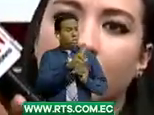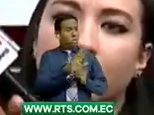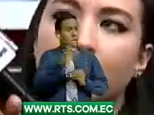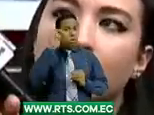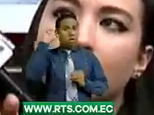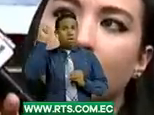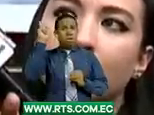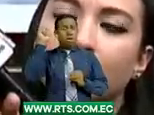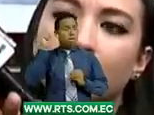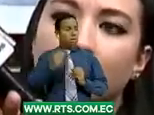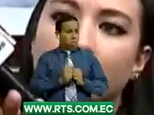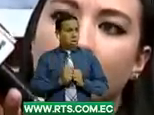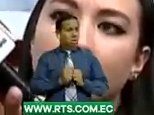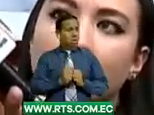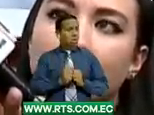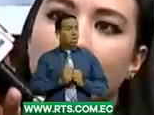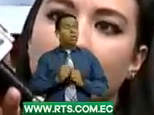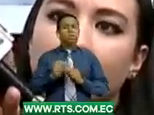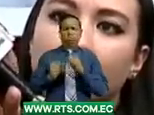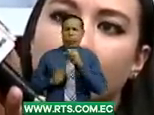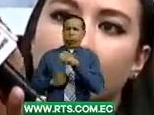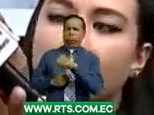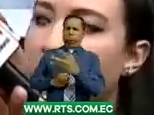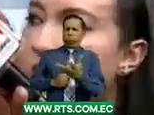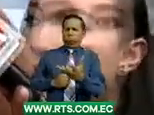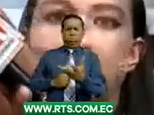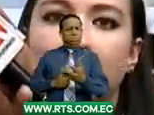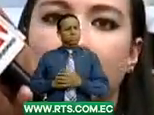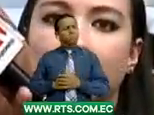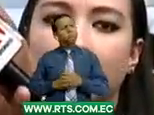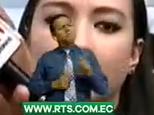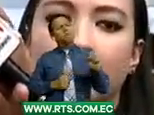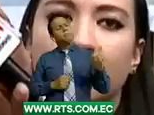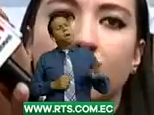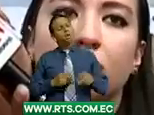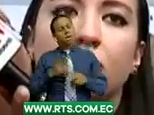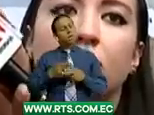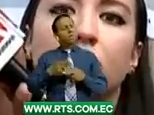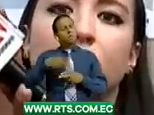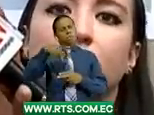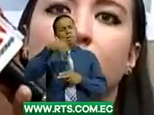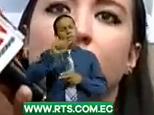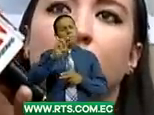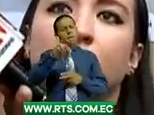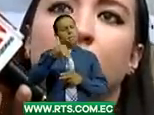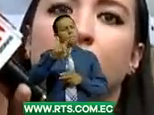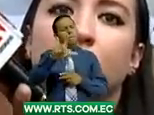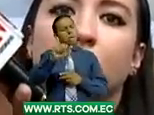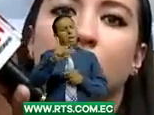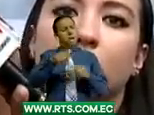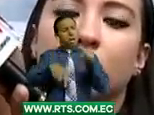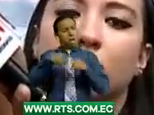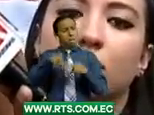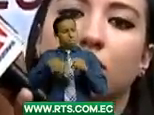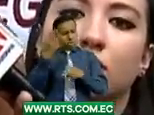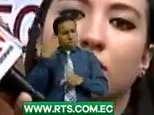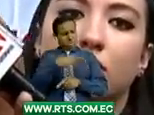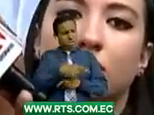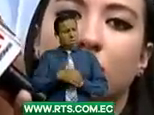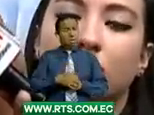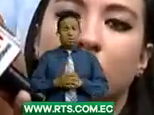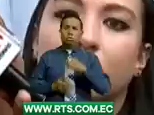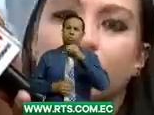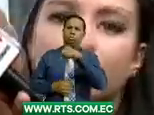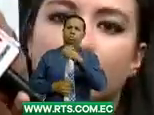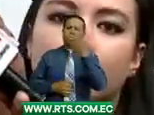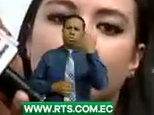Alianza País, pero ¿quién más había de hacer? ¿No? Y Pamela Martín era amiga de Rafael. Sí, pues era amiga desde chiquita, de